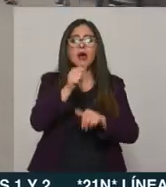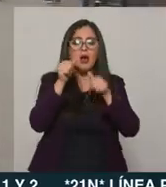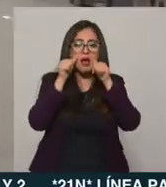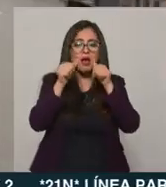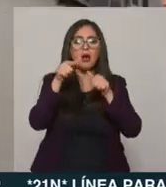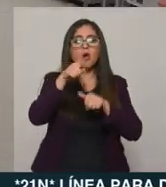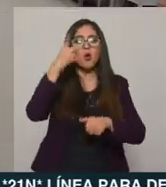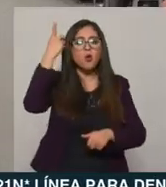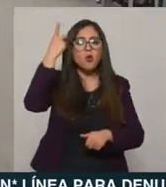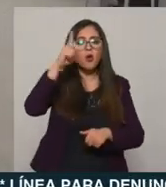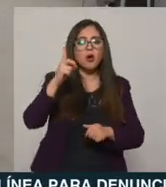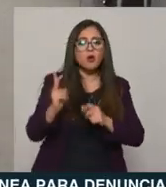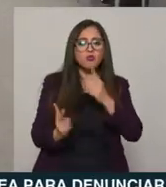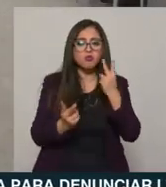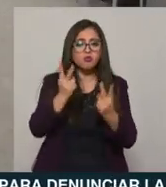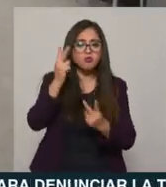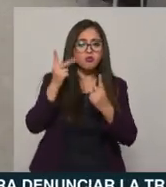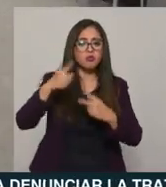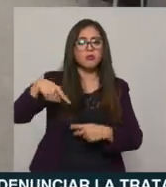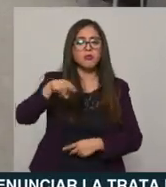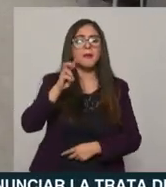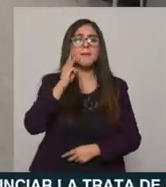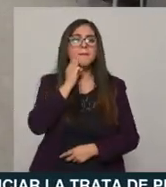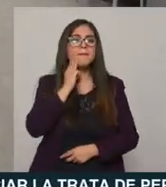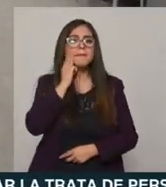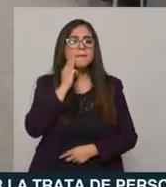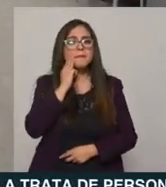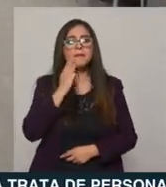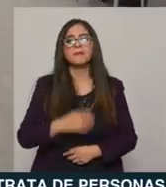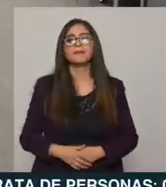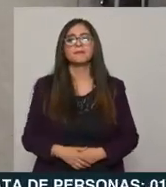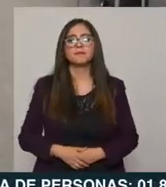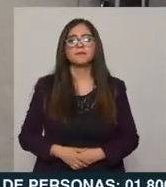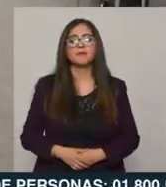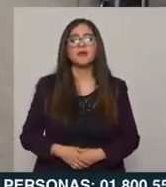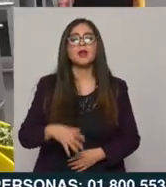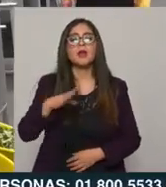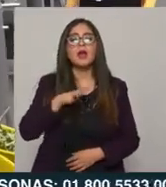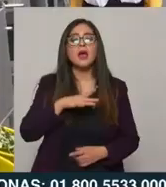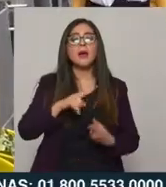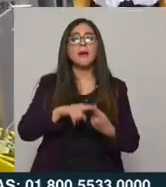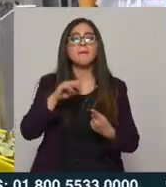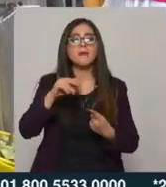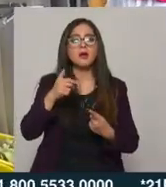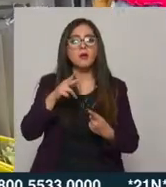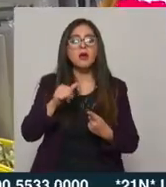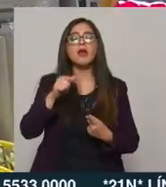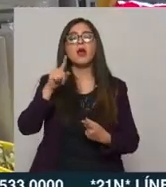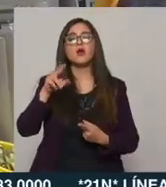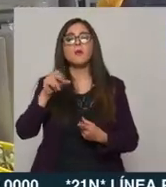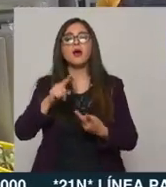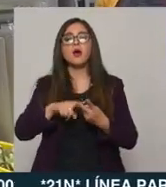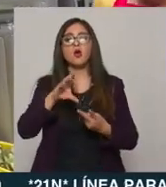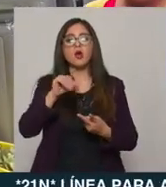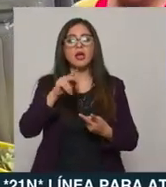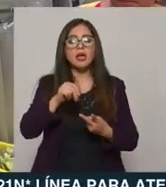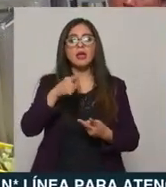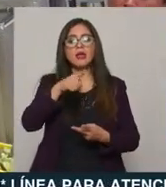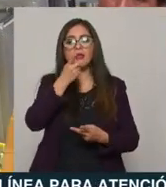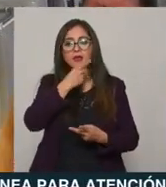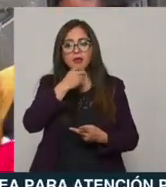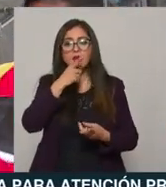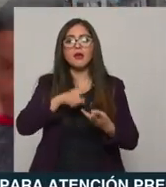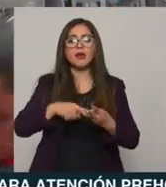puesto de herbolaria en la Merced. Hay marihuana para la riuma, cocaína para la diabetes, un baño de asiento